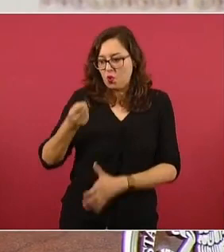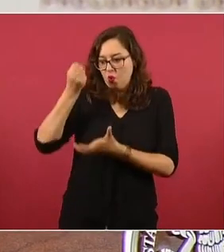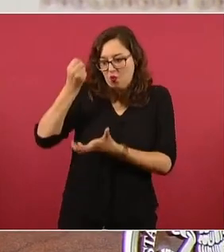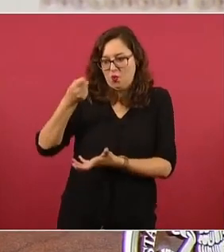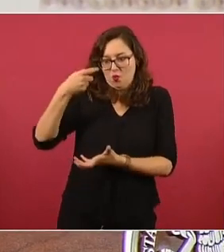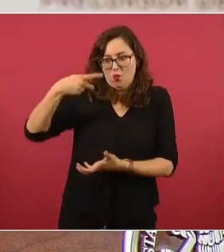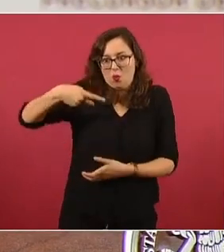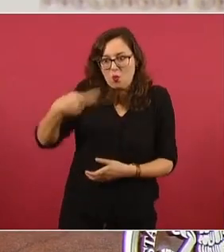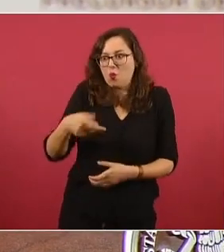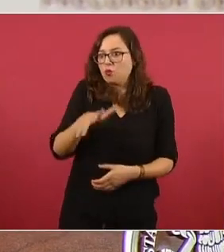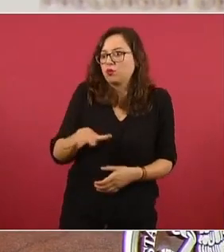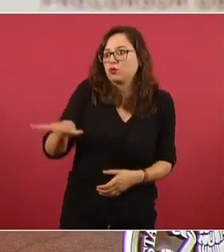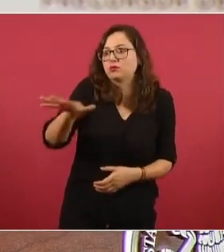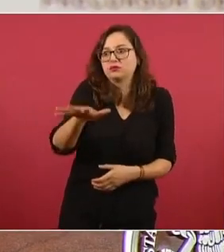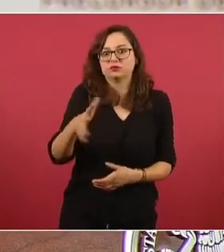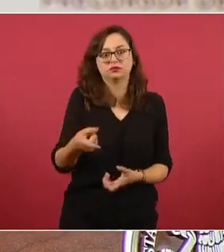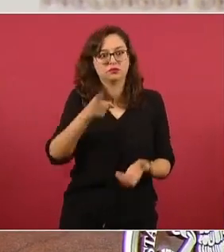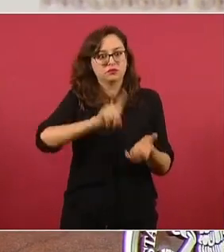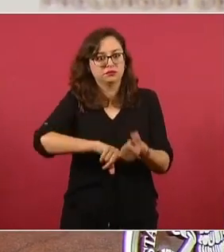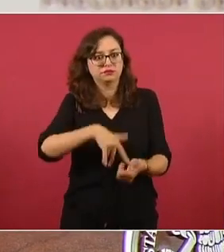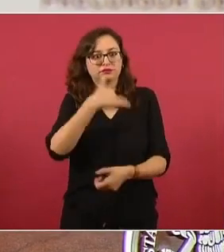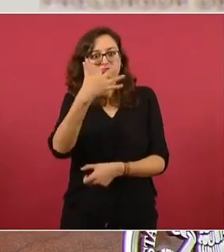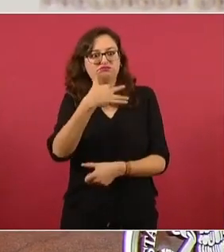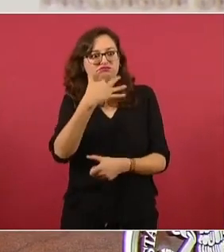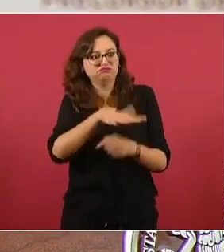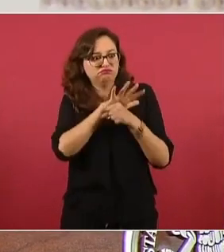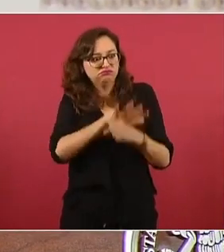Y no se debe de permitir la corrupción,